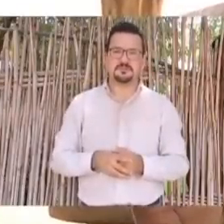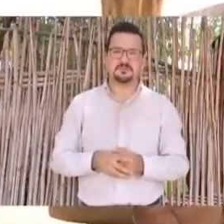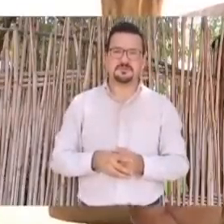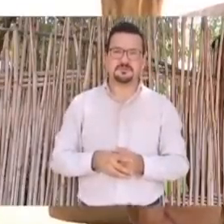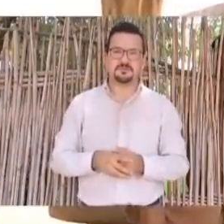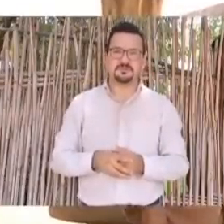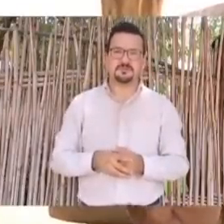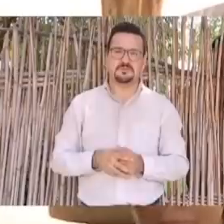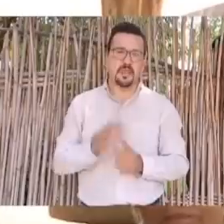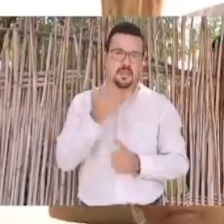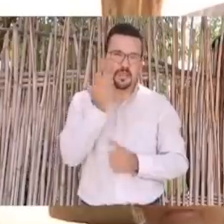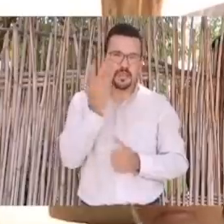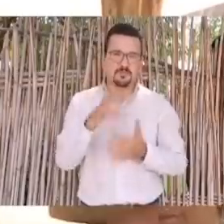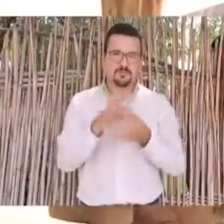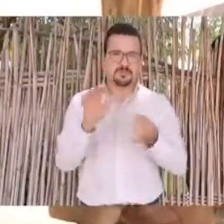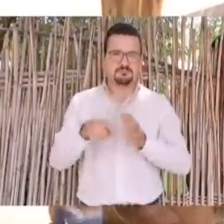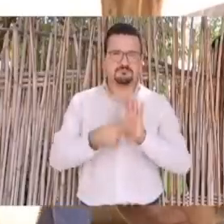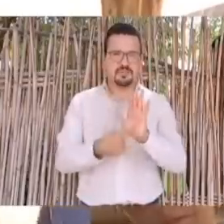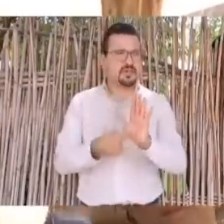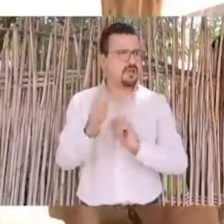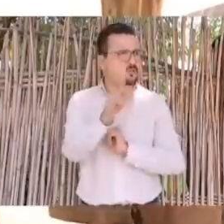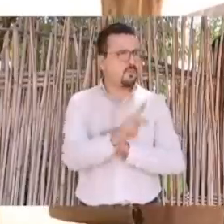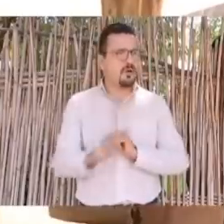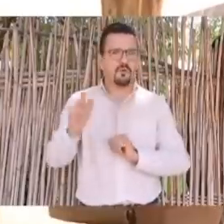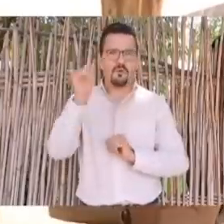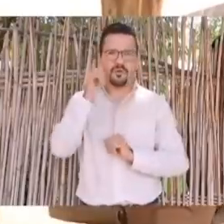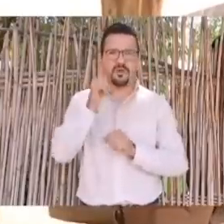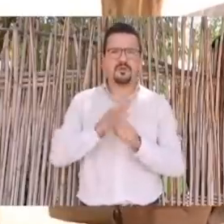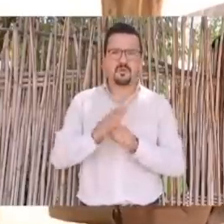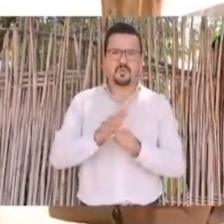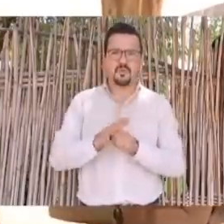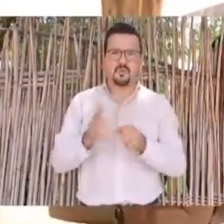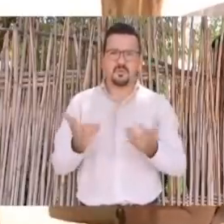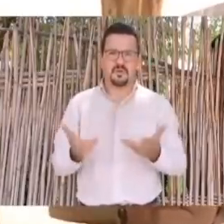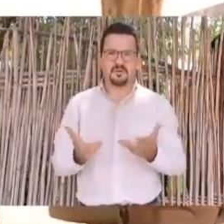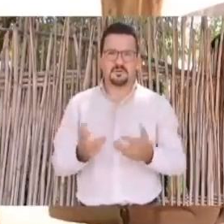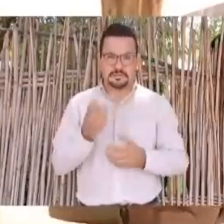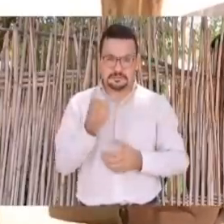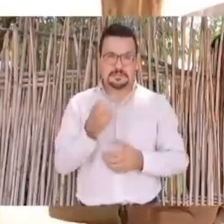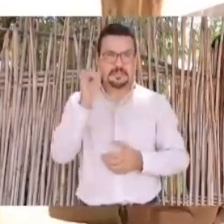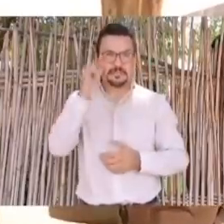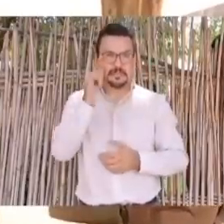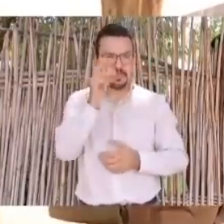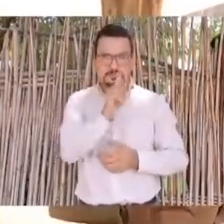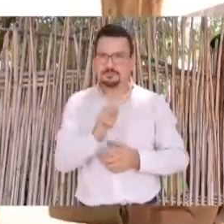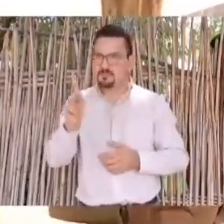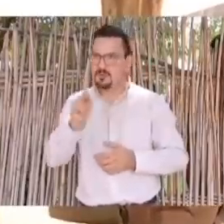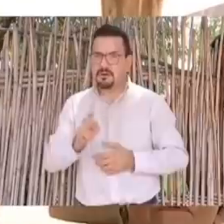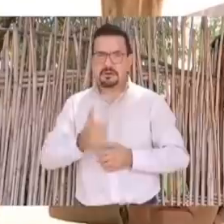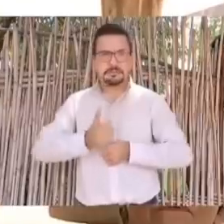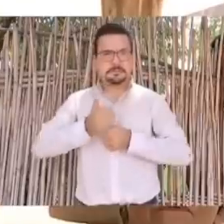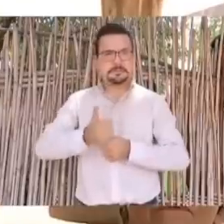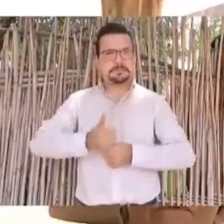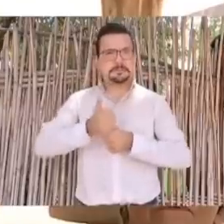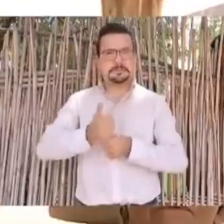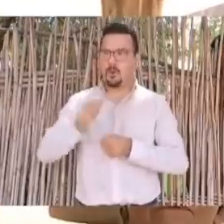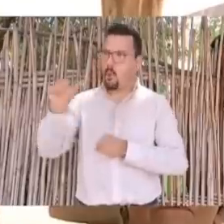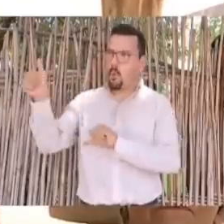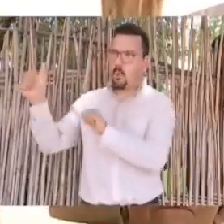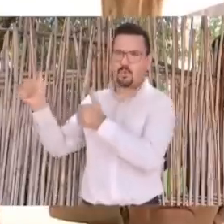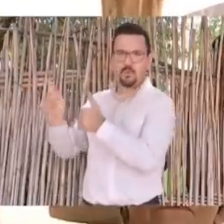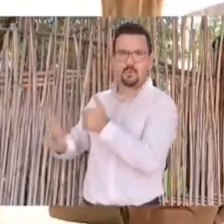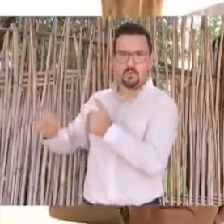queremos destacar con los yaquis es que es el pueblo más sufrido de todos,